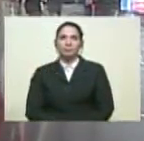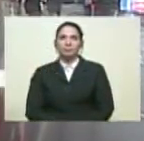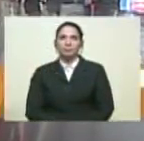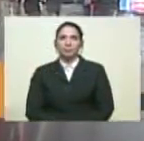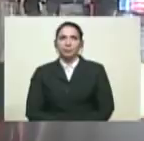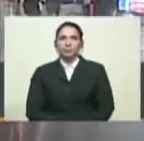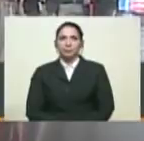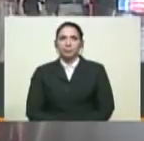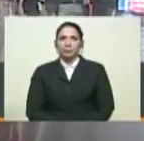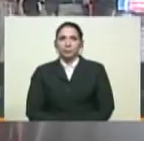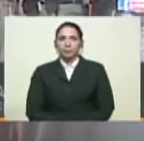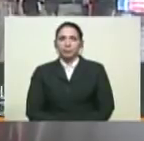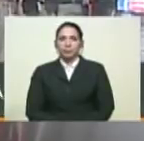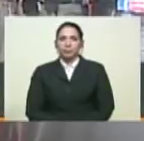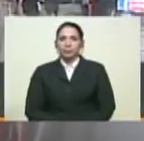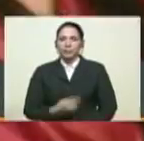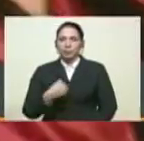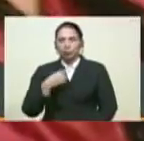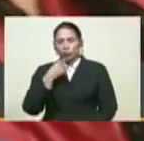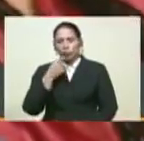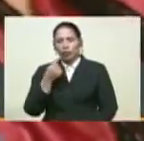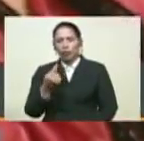yo le dije a Desiré, mira Desiré,